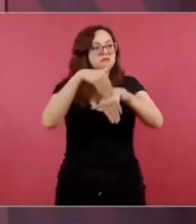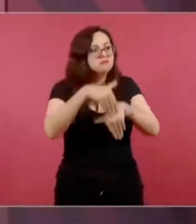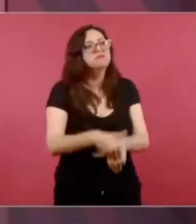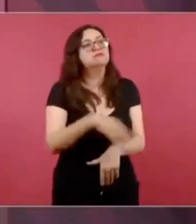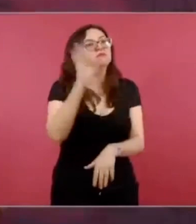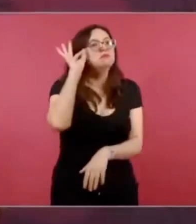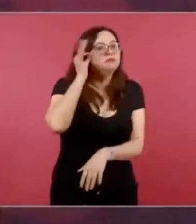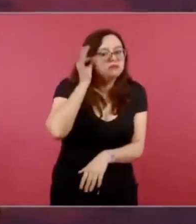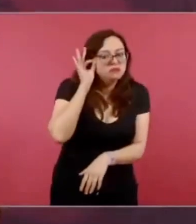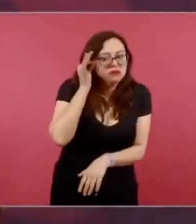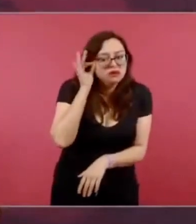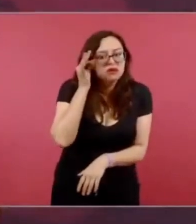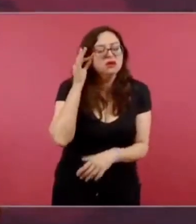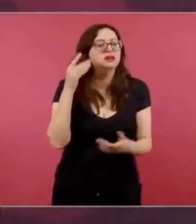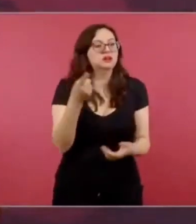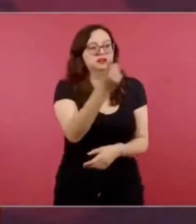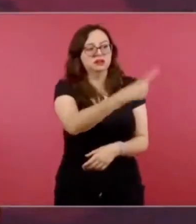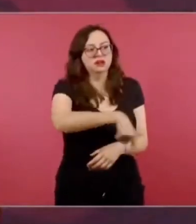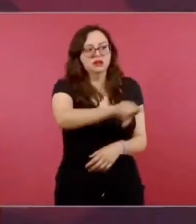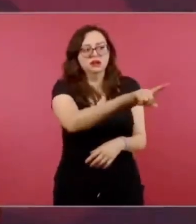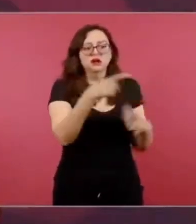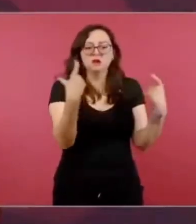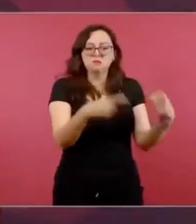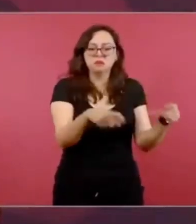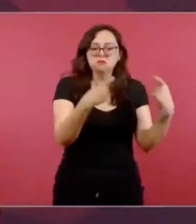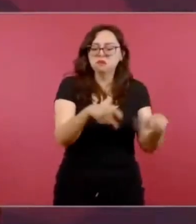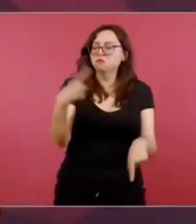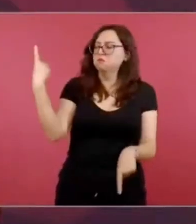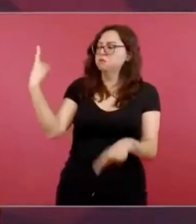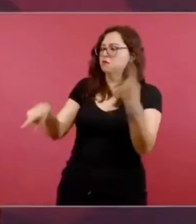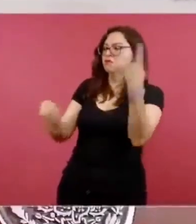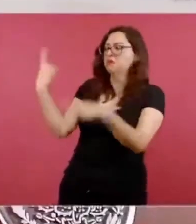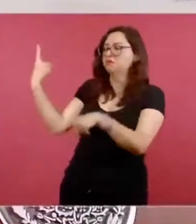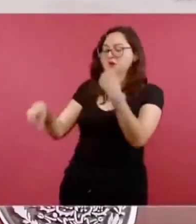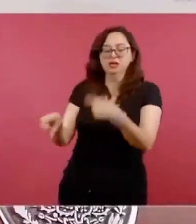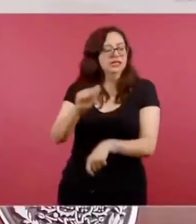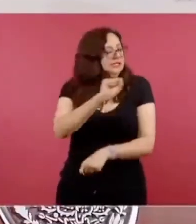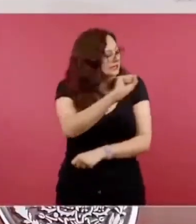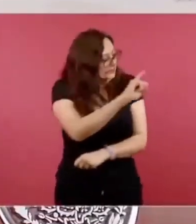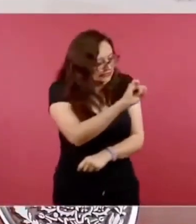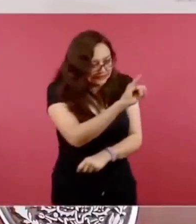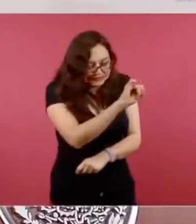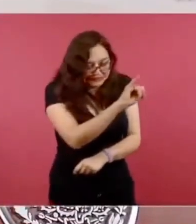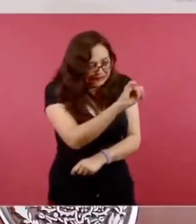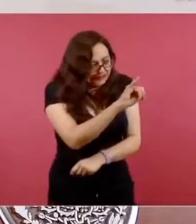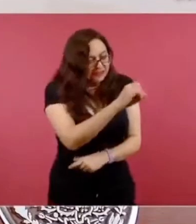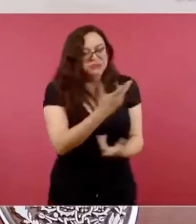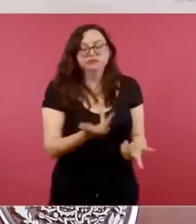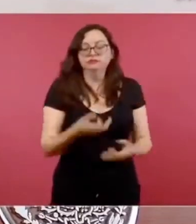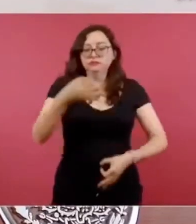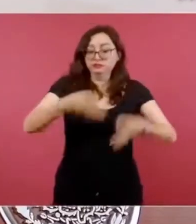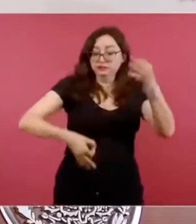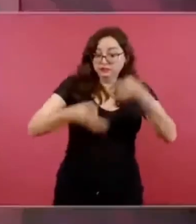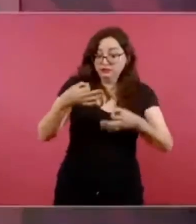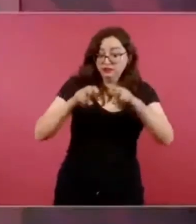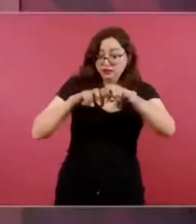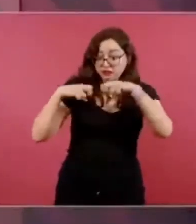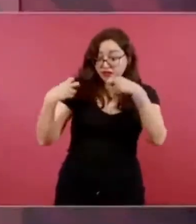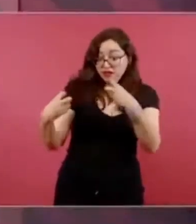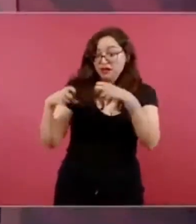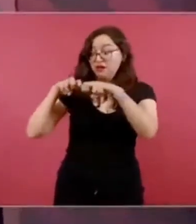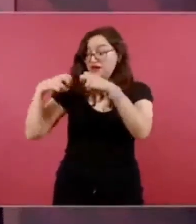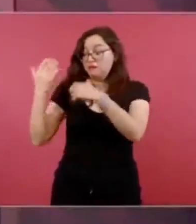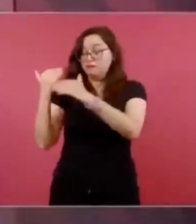Los ministros, todavía, algunos, y jueces y magistrados, con